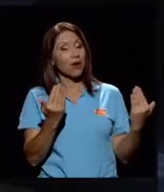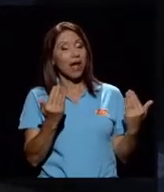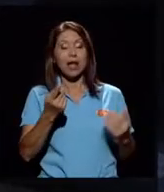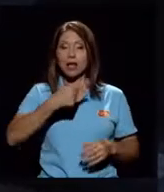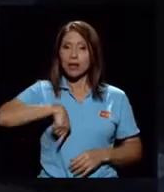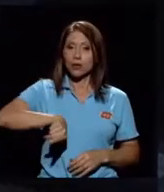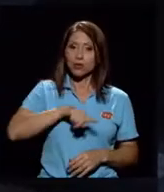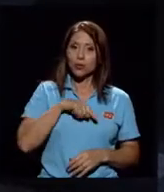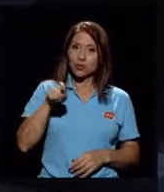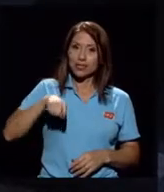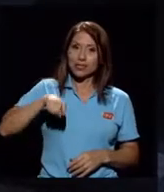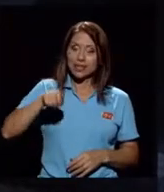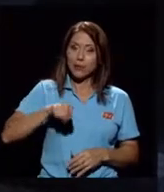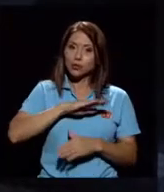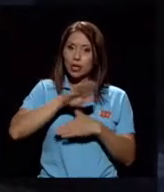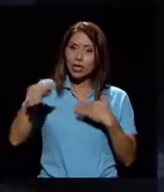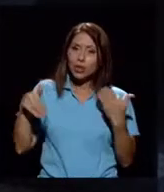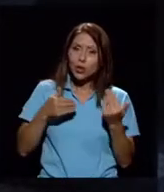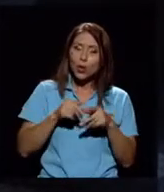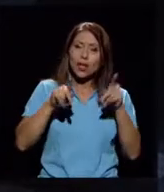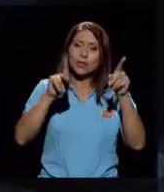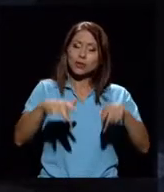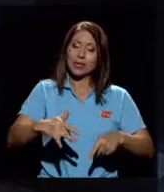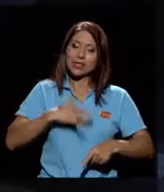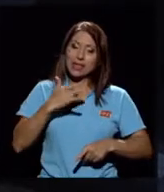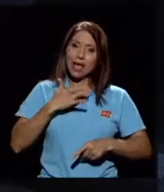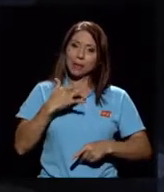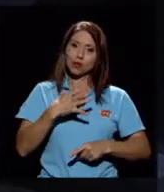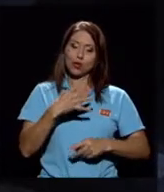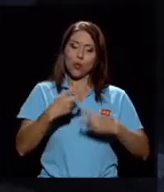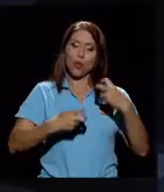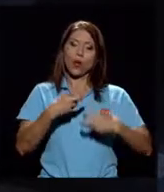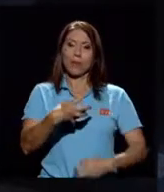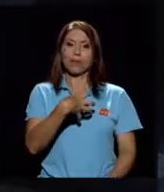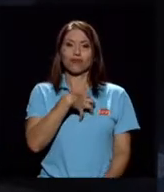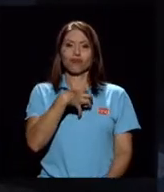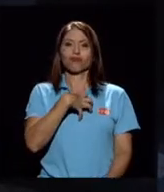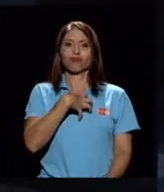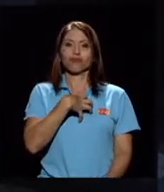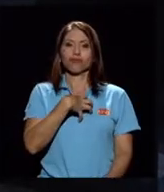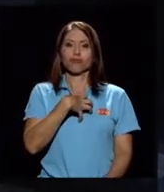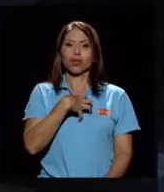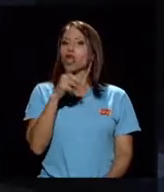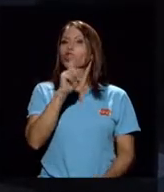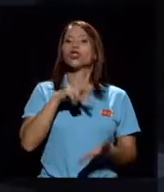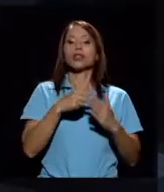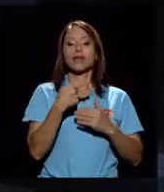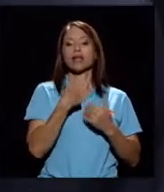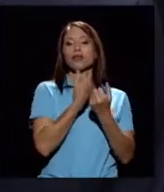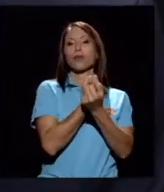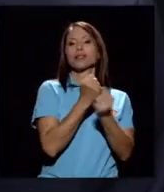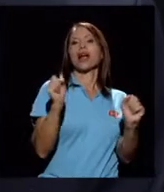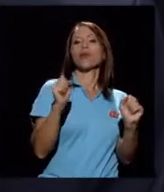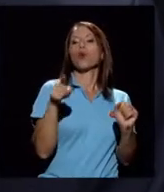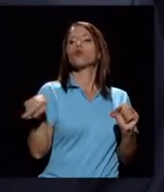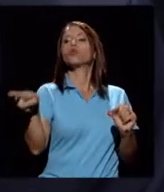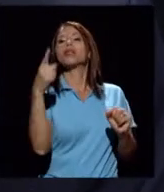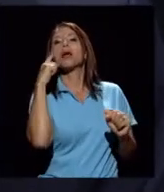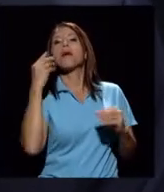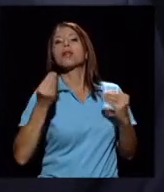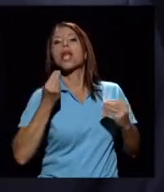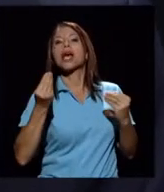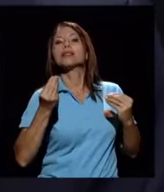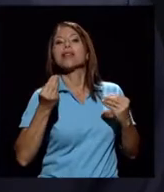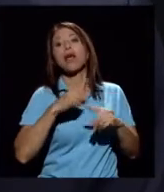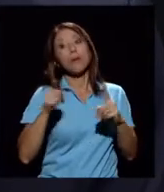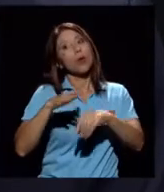necesitamos que todos sintamos que el problema es de todos no es yo me salvó y ustedes van a ver qué hacen pero sí por favor háganlo porque